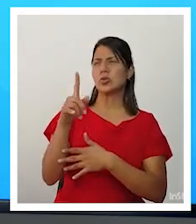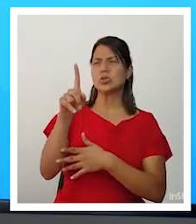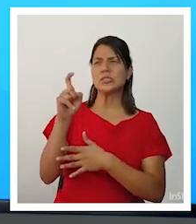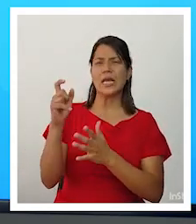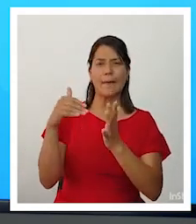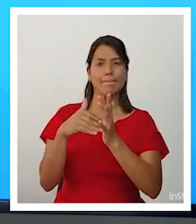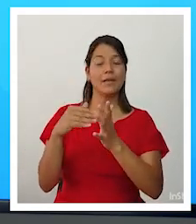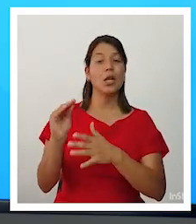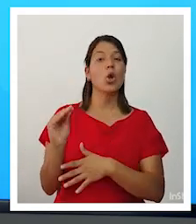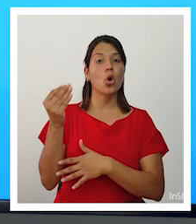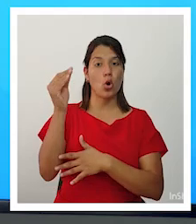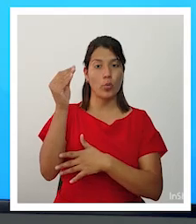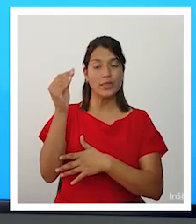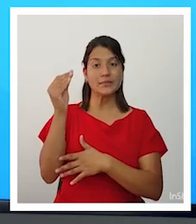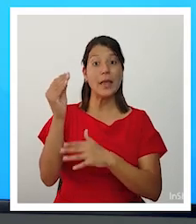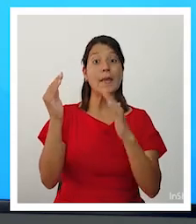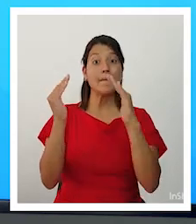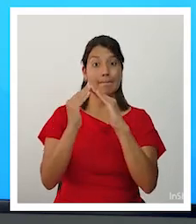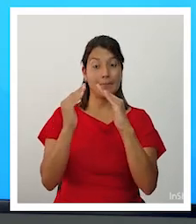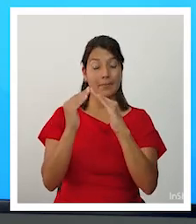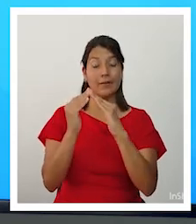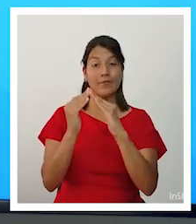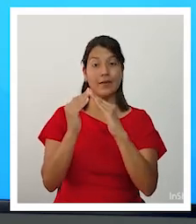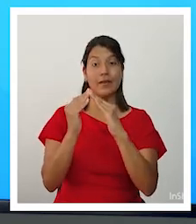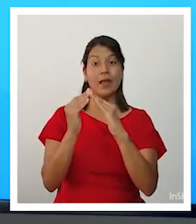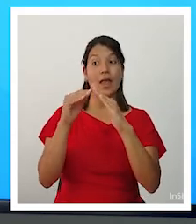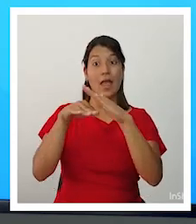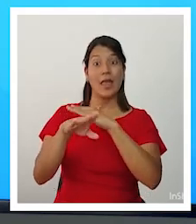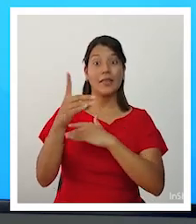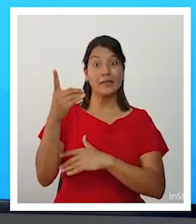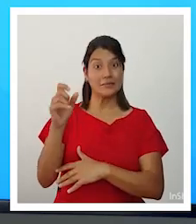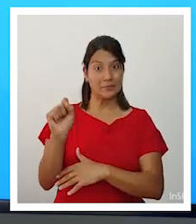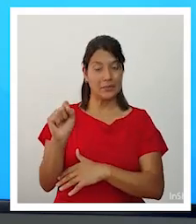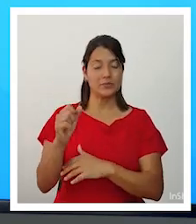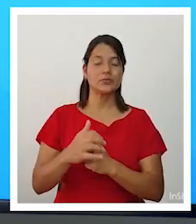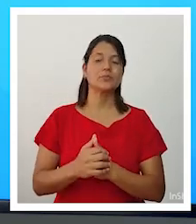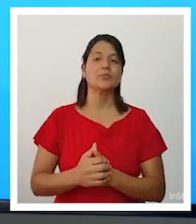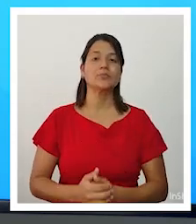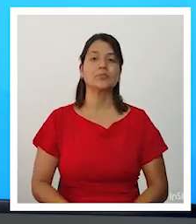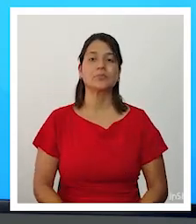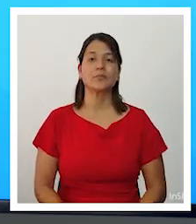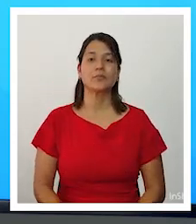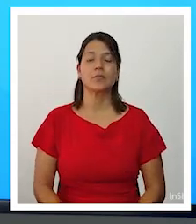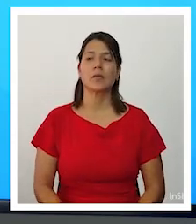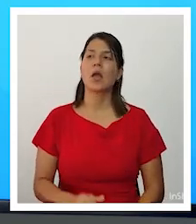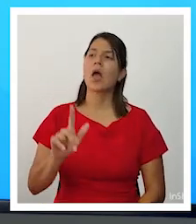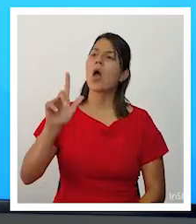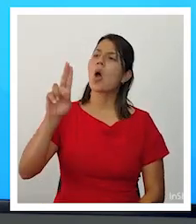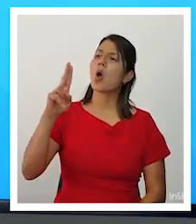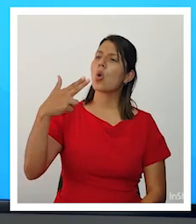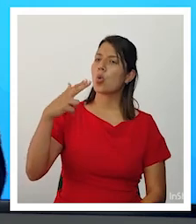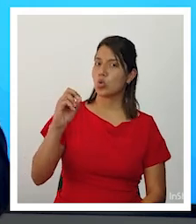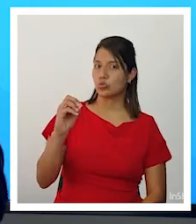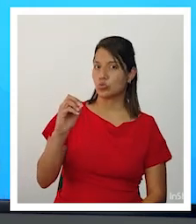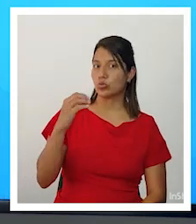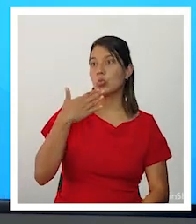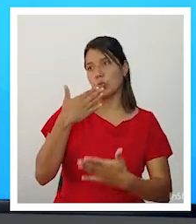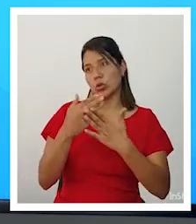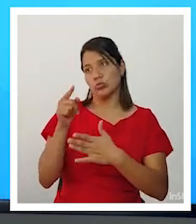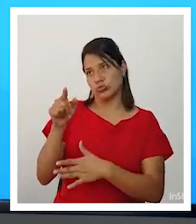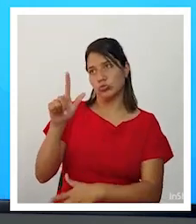100,000 jóvenes habitan la ciudad de Desamparados. Lucho, bueno, y Luis